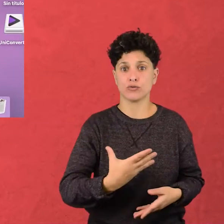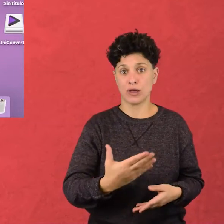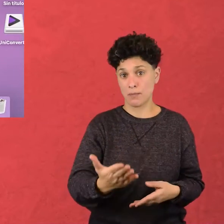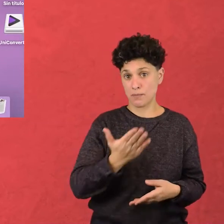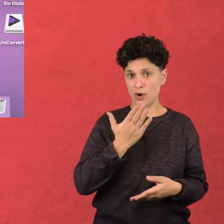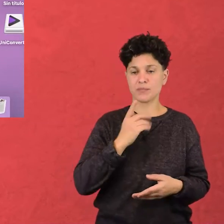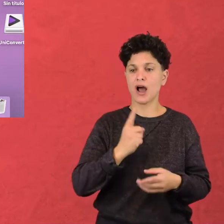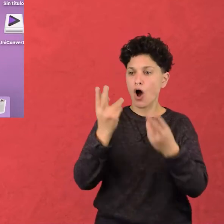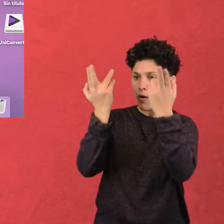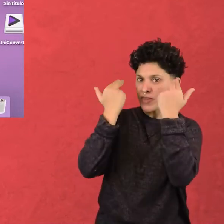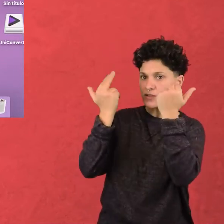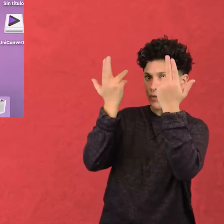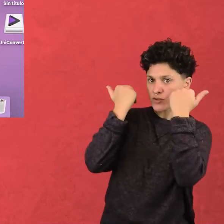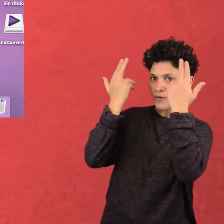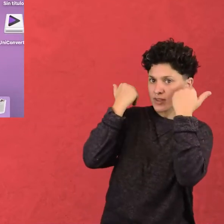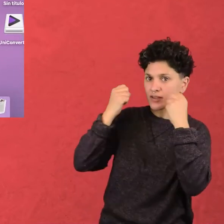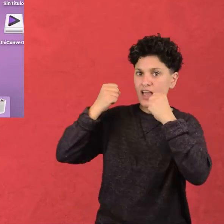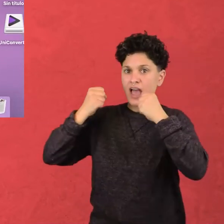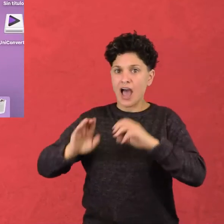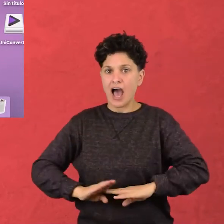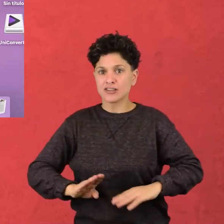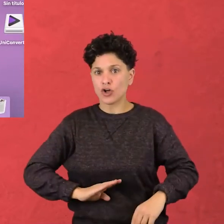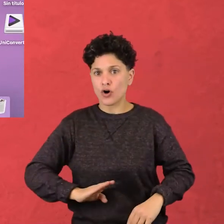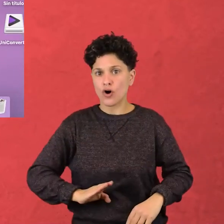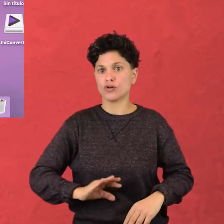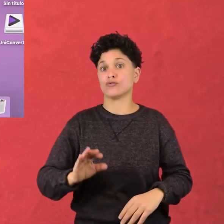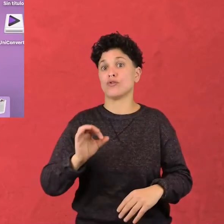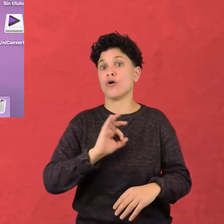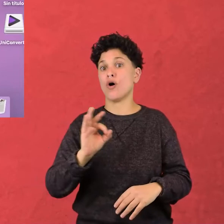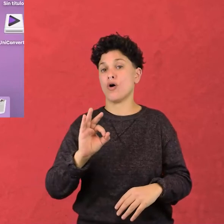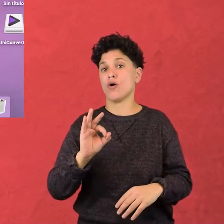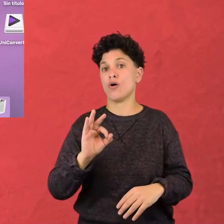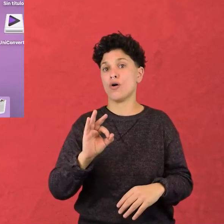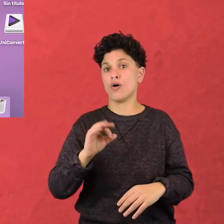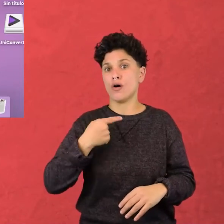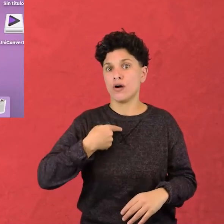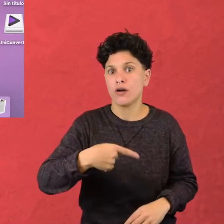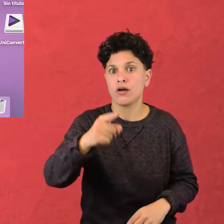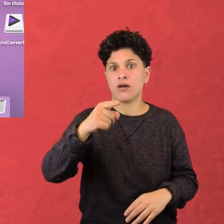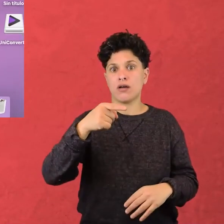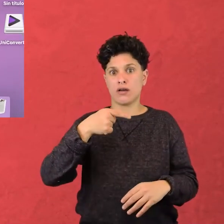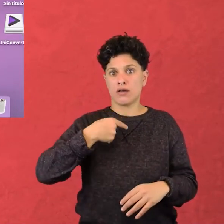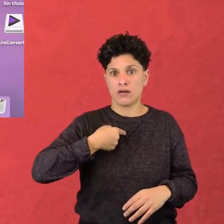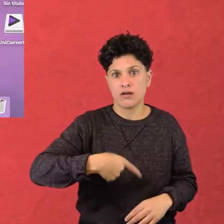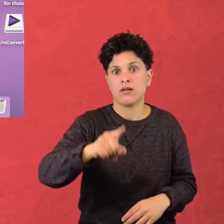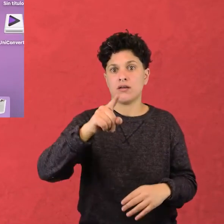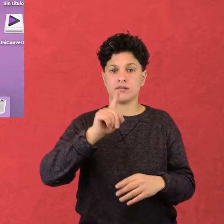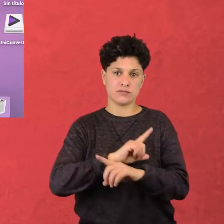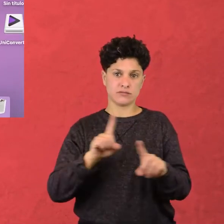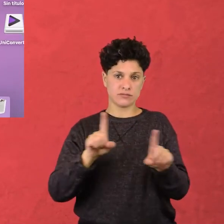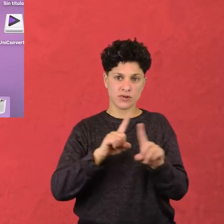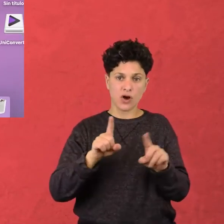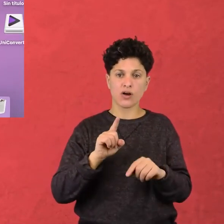al respecto. Así pues, para ostentar una voluntad propia, no se debe obedecer a los antojos,